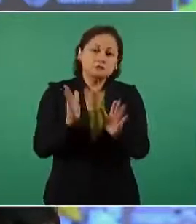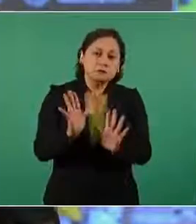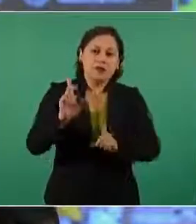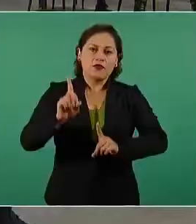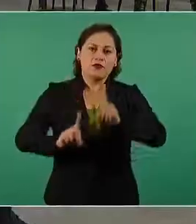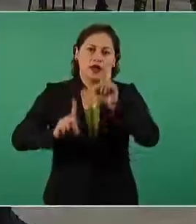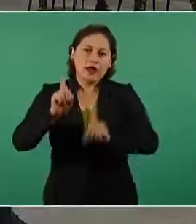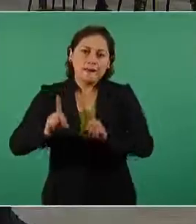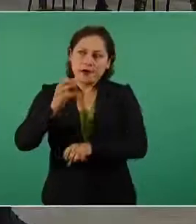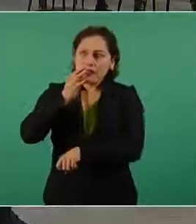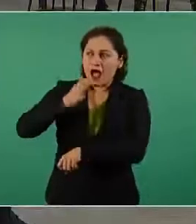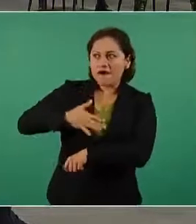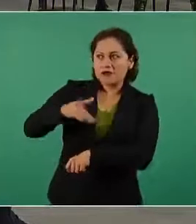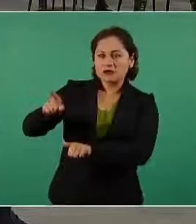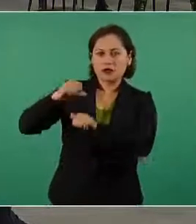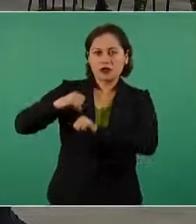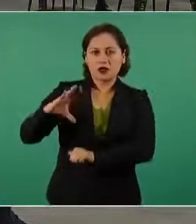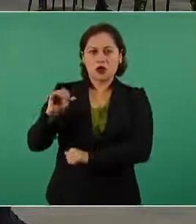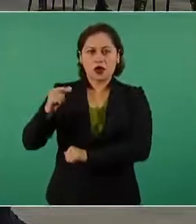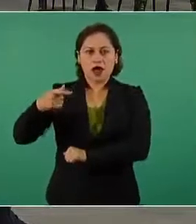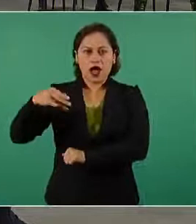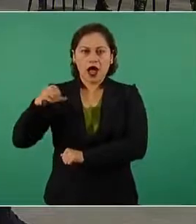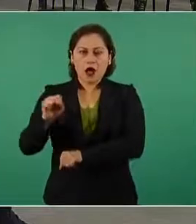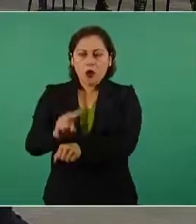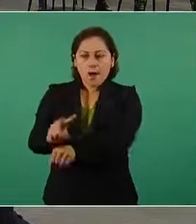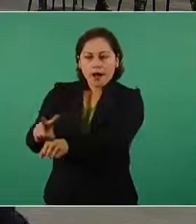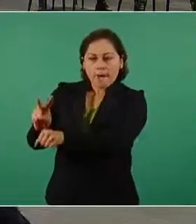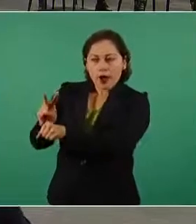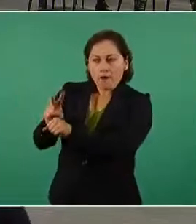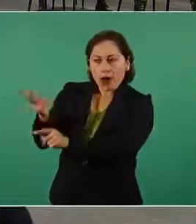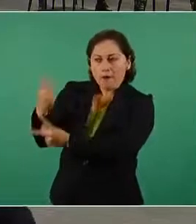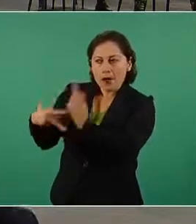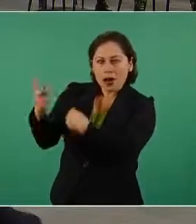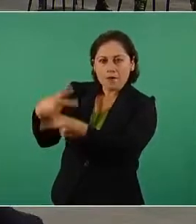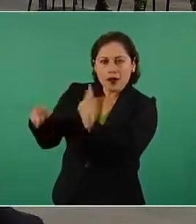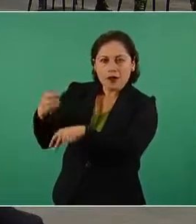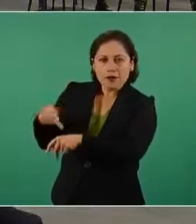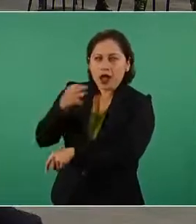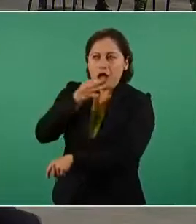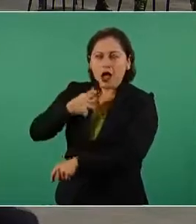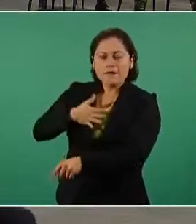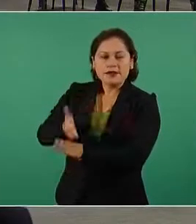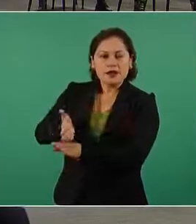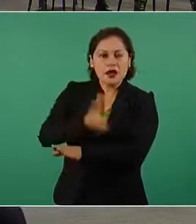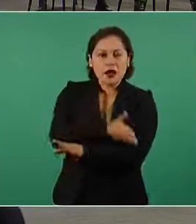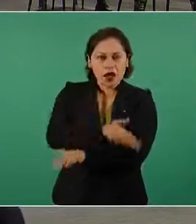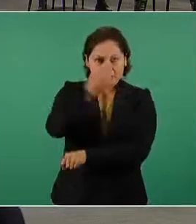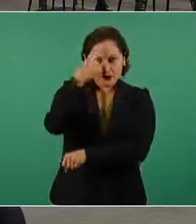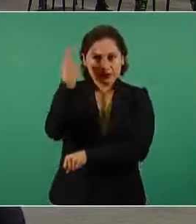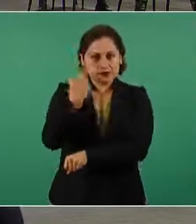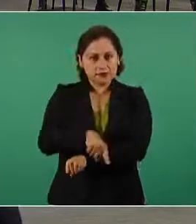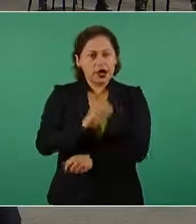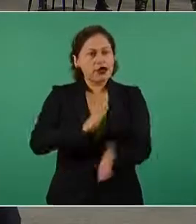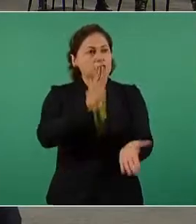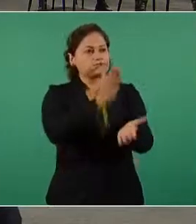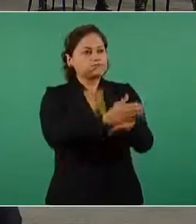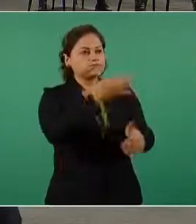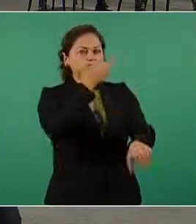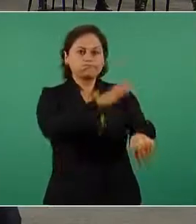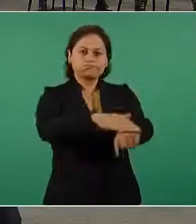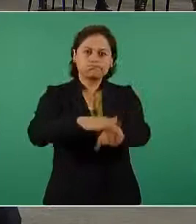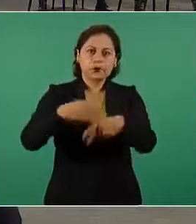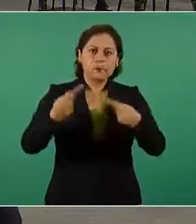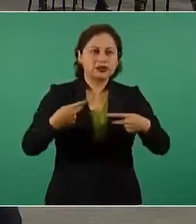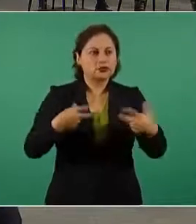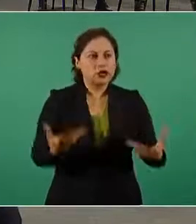a través de CONAGUA, que nos ha ayudado evidentemente a estar muy cerca de la gente y alertar sobre los daños que podría